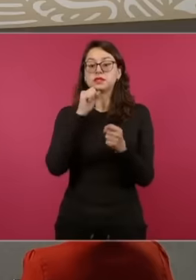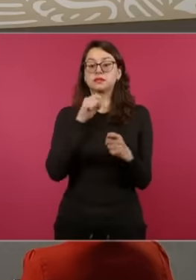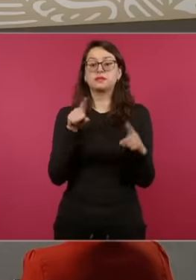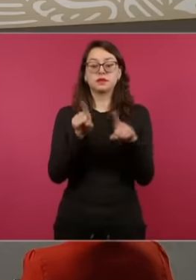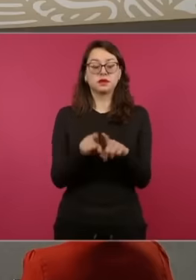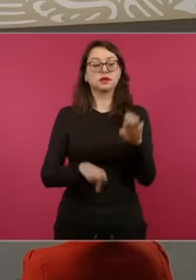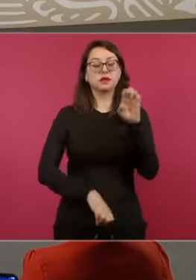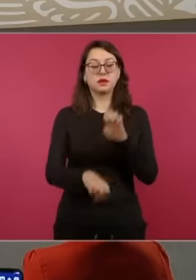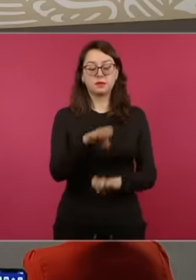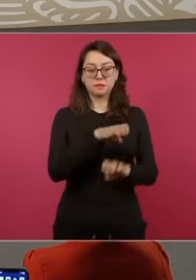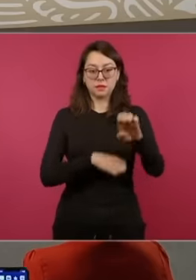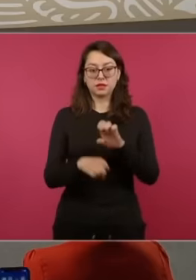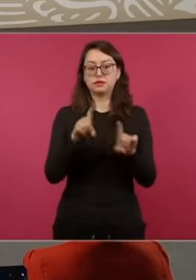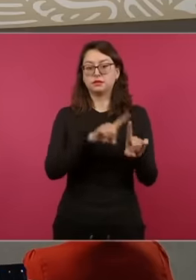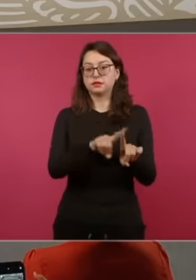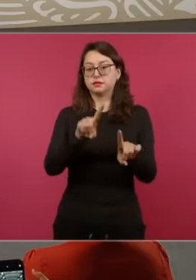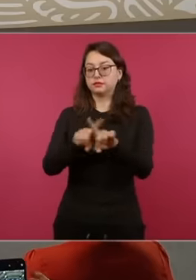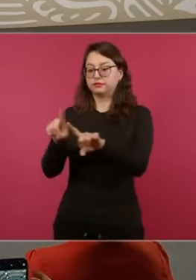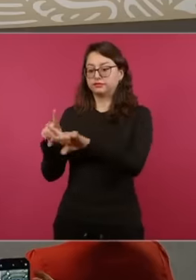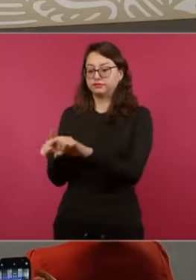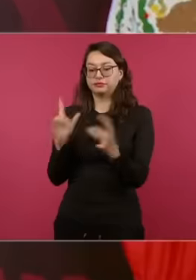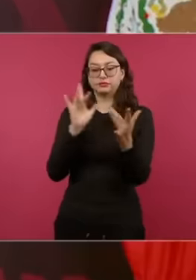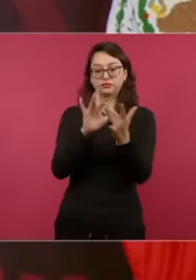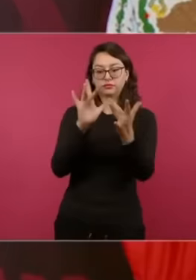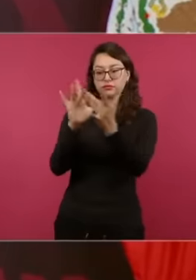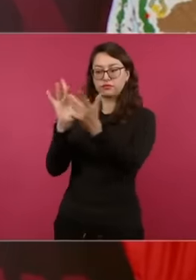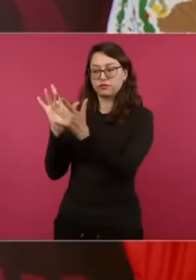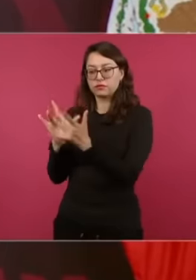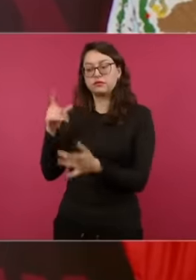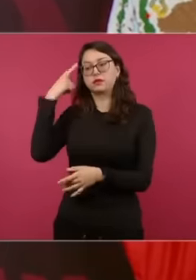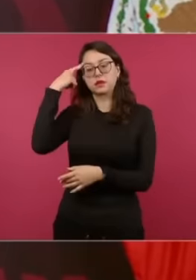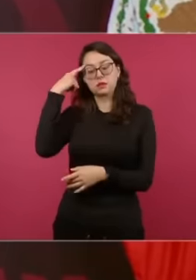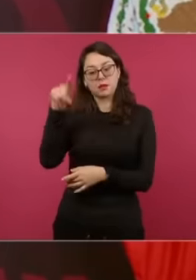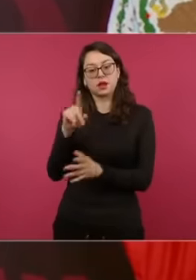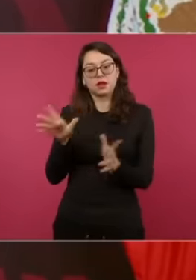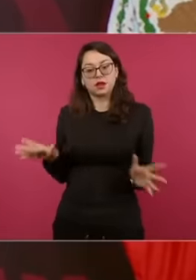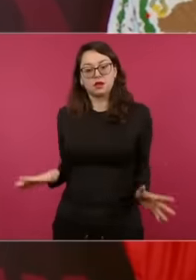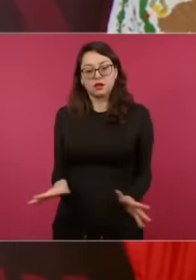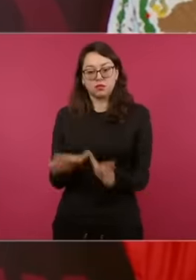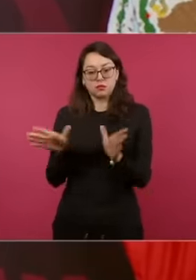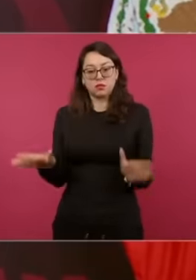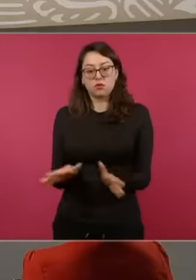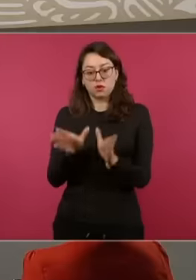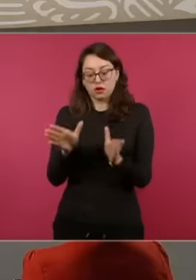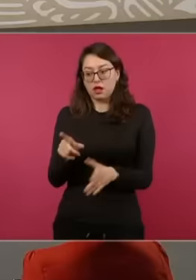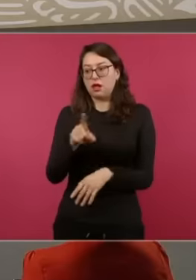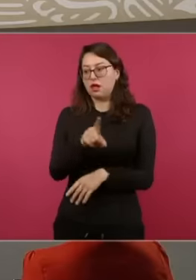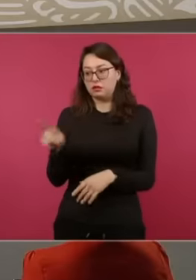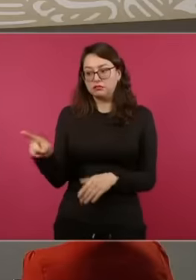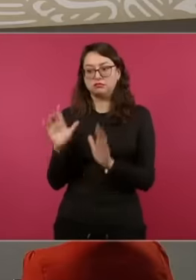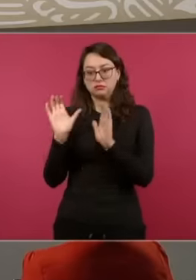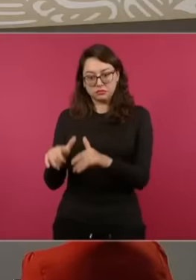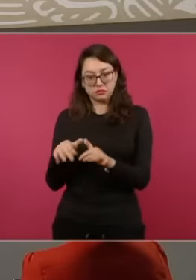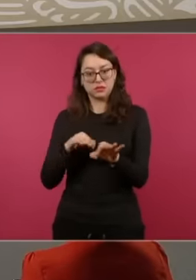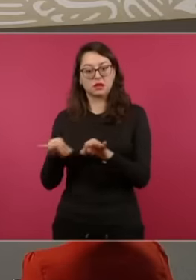sobre todo para el programa Jóvenes Construyendo el Futuro. Y es algo